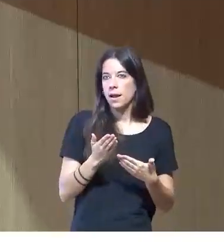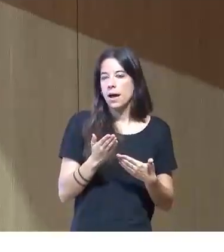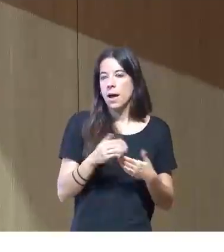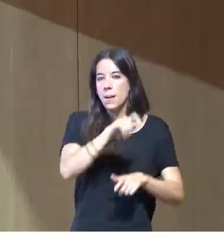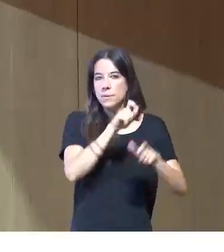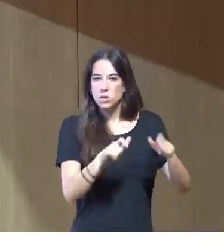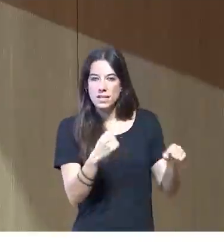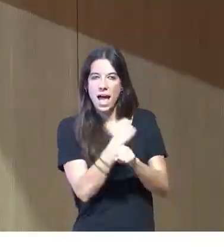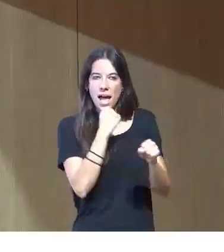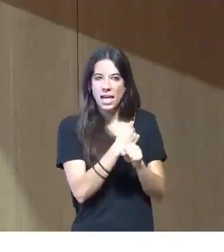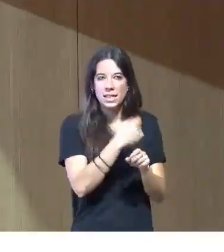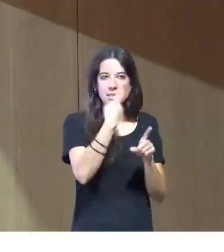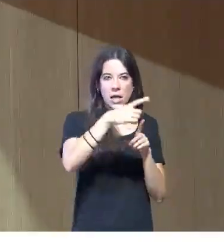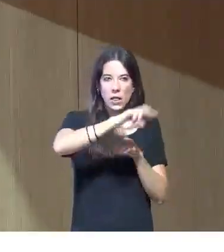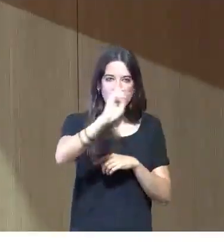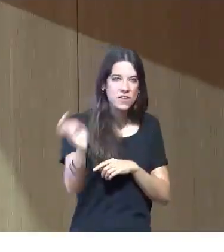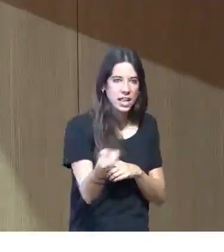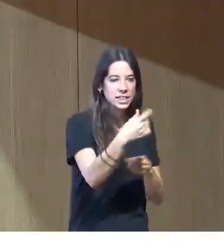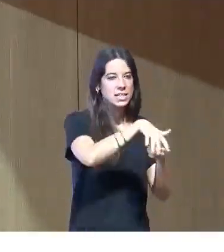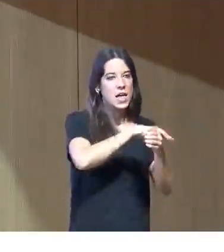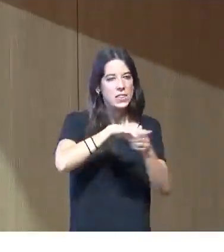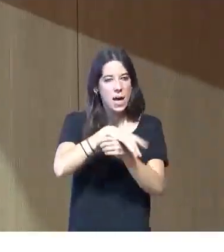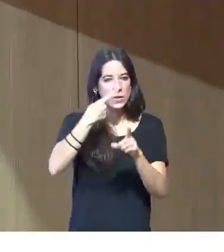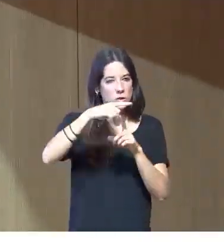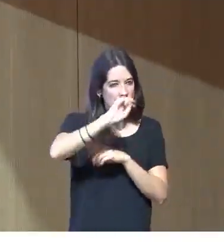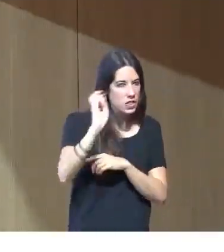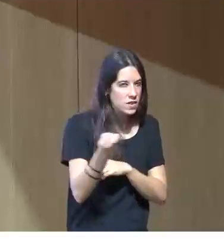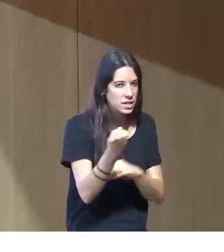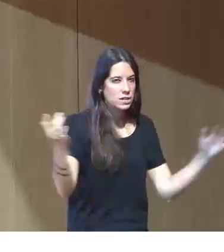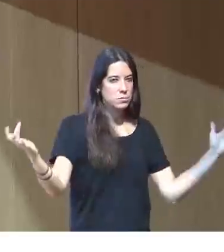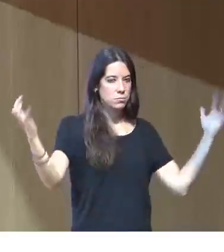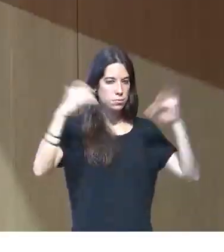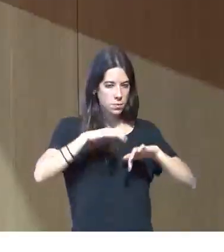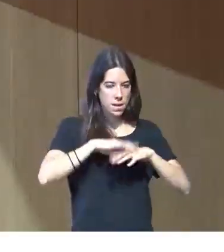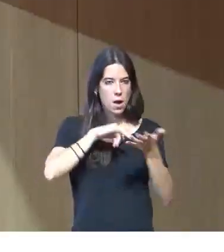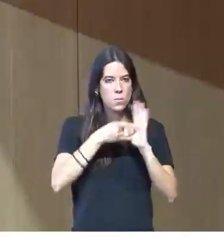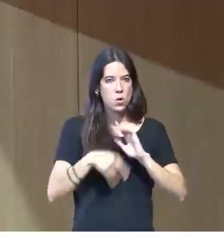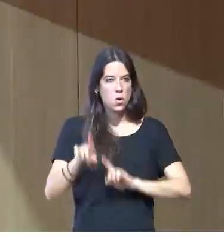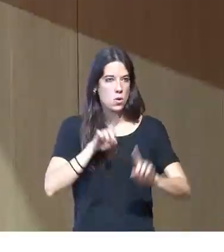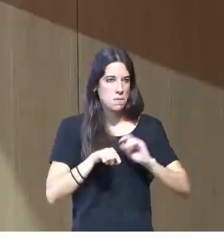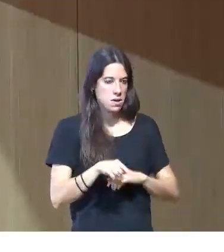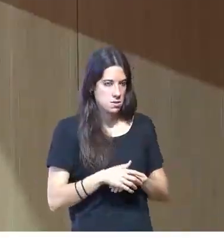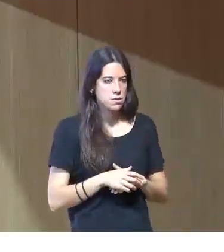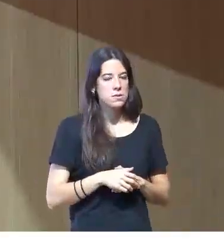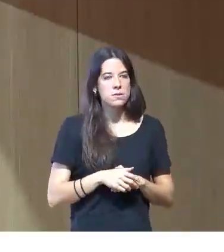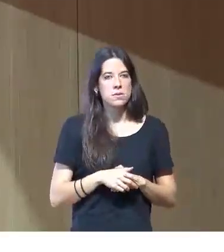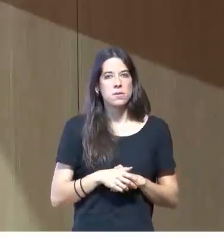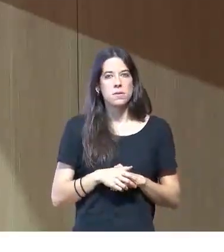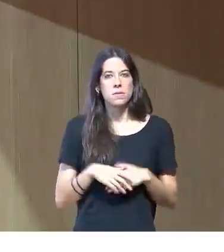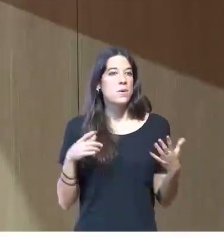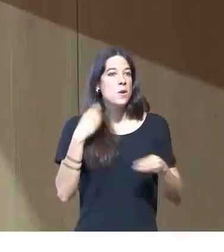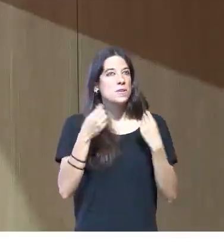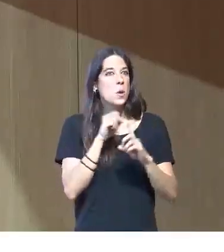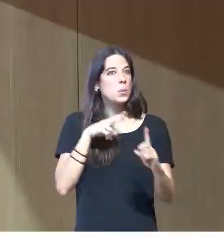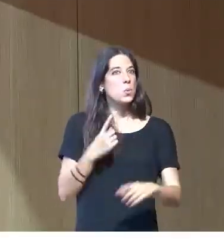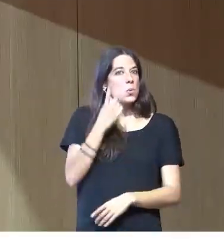agentes y de distintos ámbitos a resolver el problema pero no creo que podamos resolverlo de única desde una única